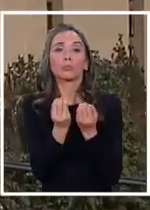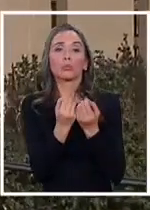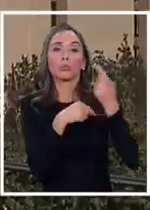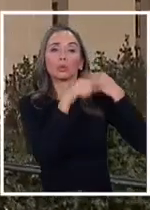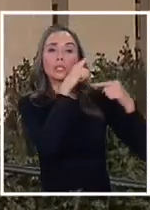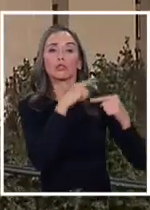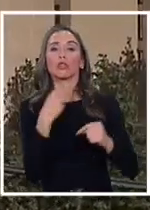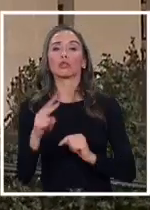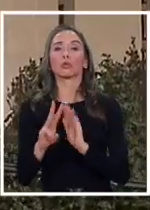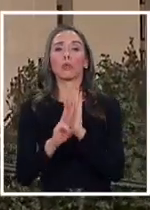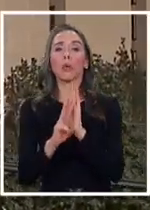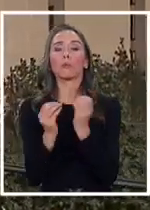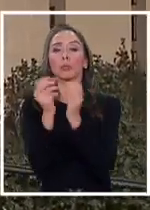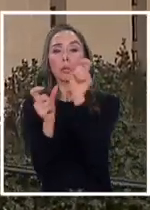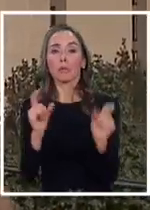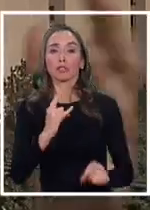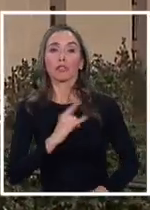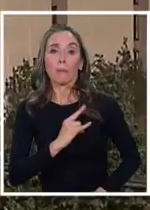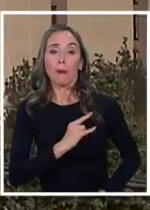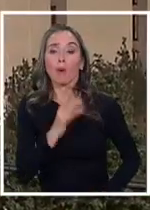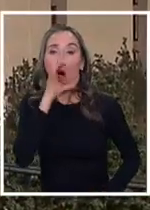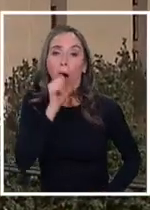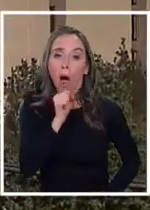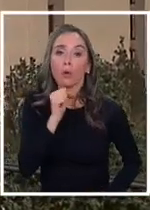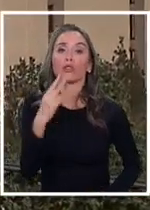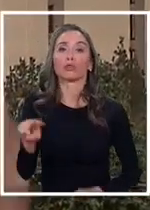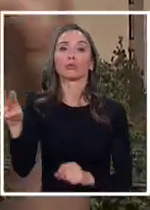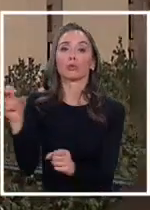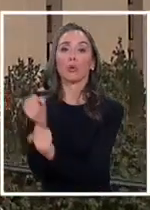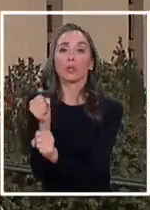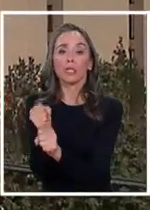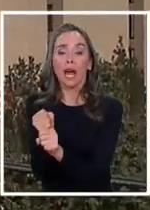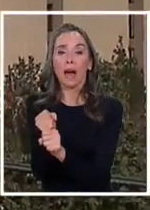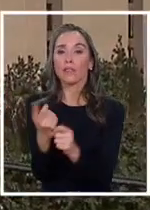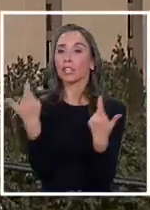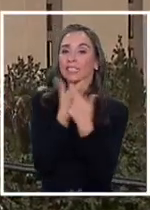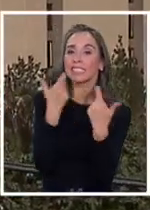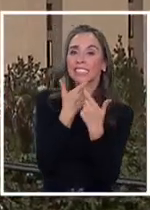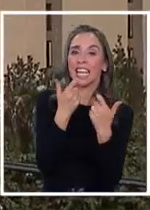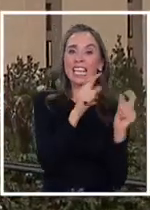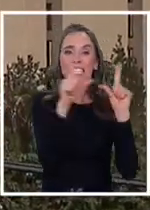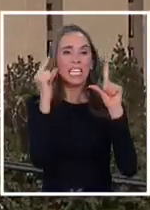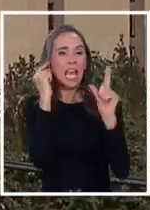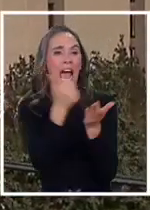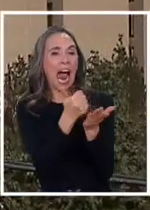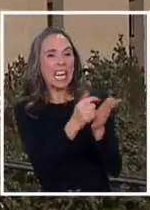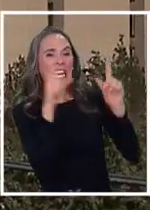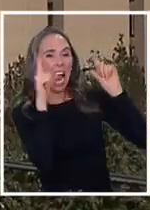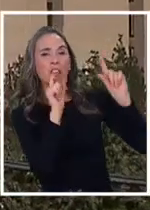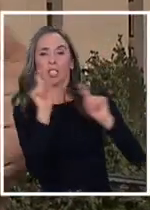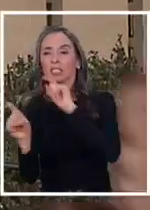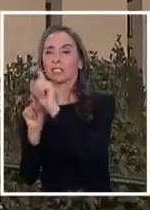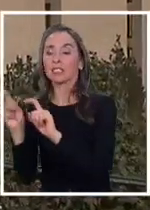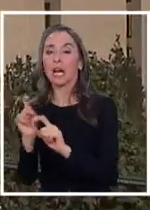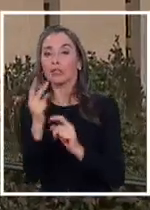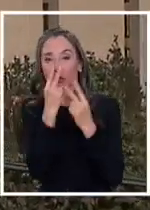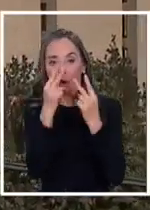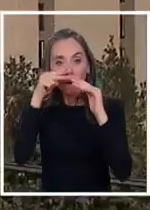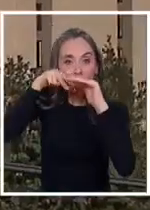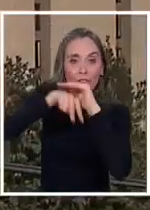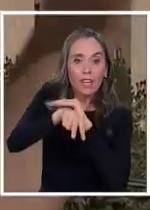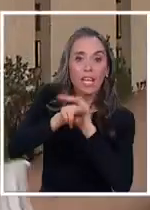en identidad, y muchos maipucinos tuvieron que soportar, como muchas veces en su trabajo, se reían de distintos episodios de su alcaldesa, pero no veíamos los temas de